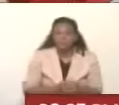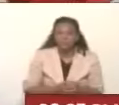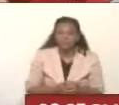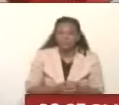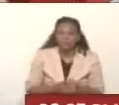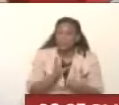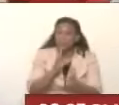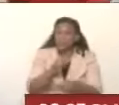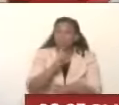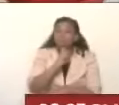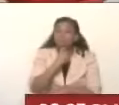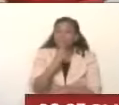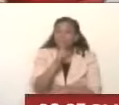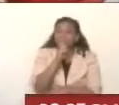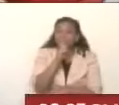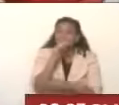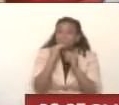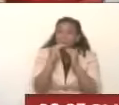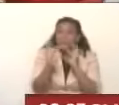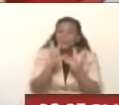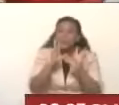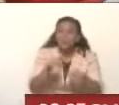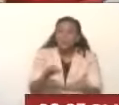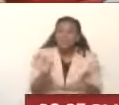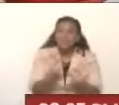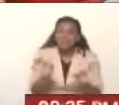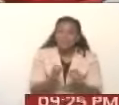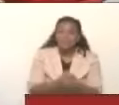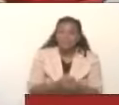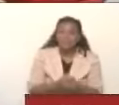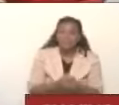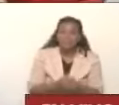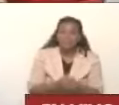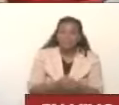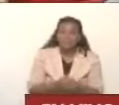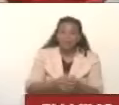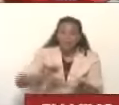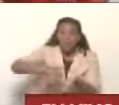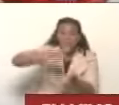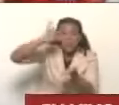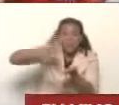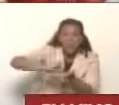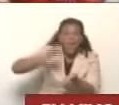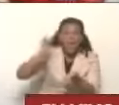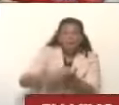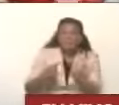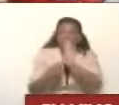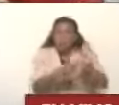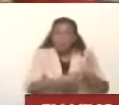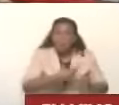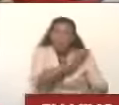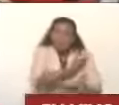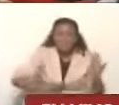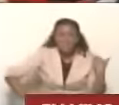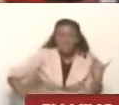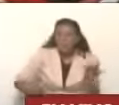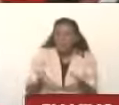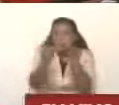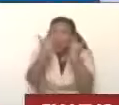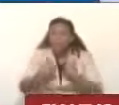No le cuentes a nadie. Ya le van a quemar el WhatsApp. Cuéntame, ¿qué te mostró el presidente?